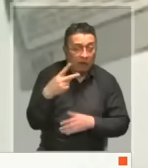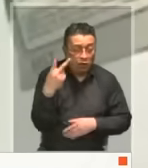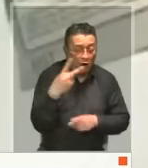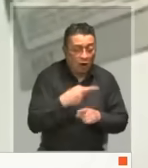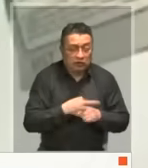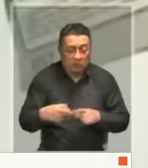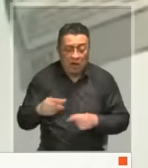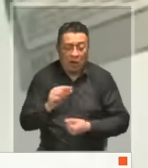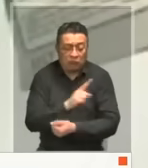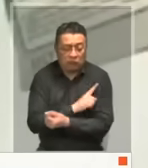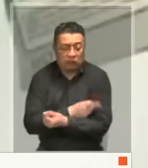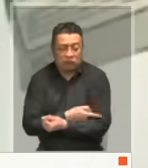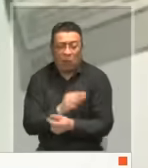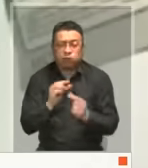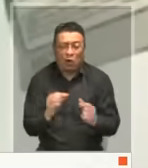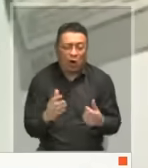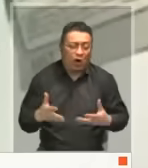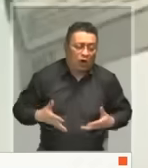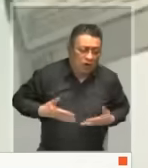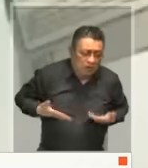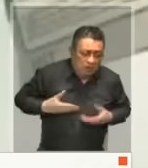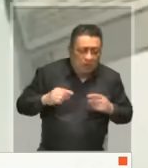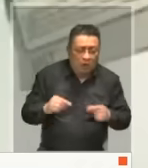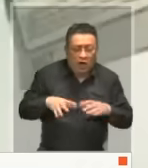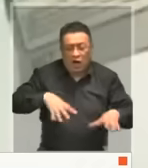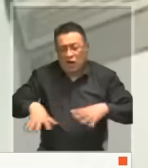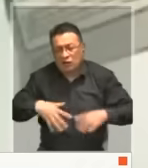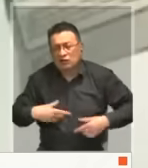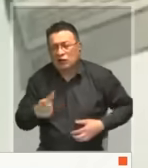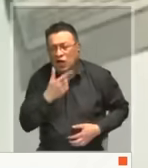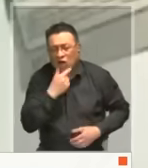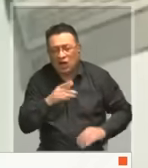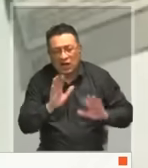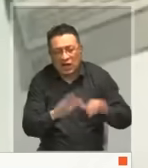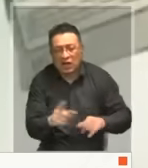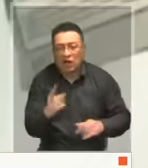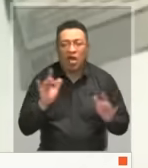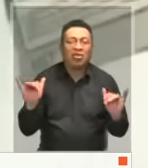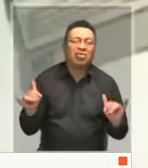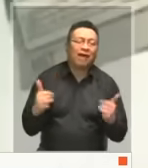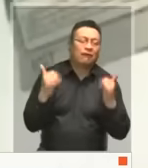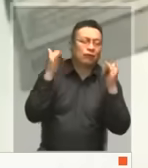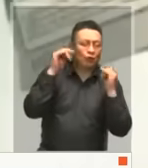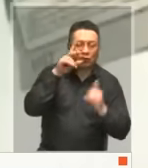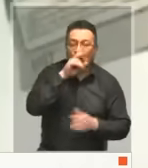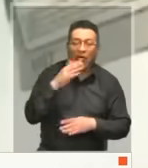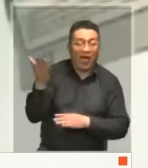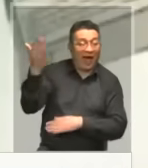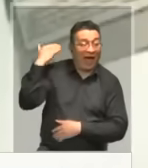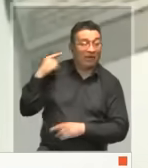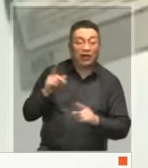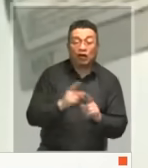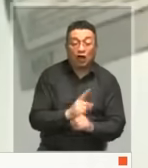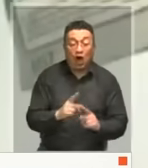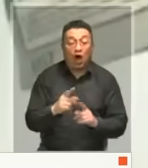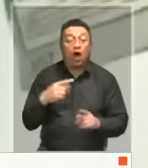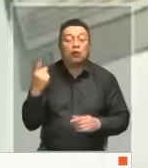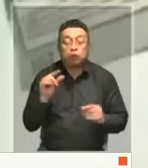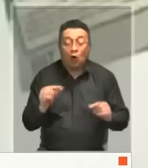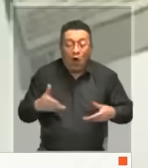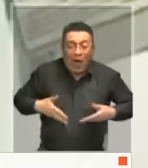poca energía, sin ganas de hacer cosas, ya no disfruta las cosas como antes, en general poco